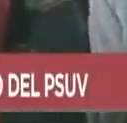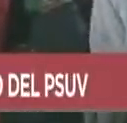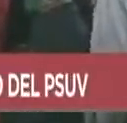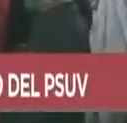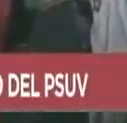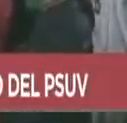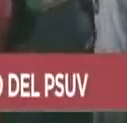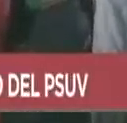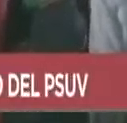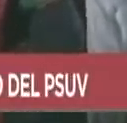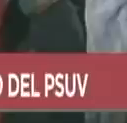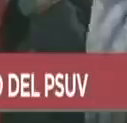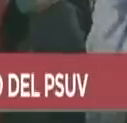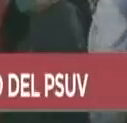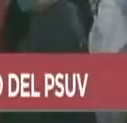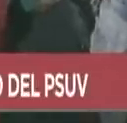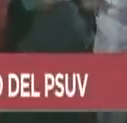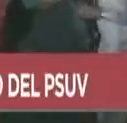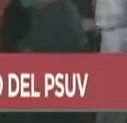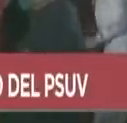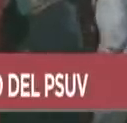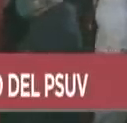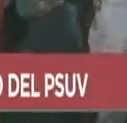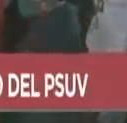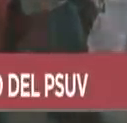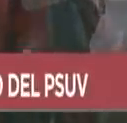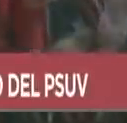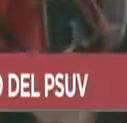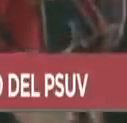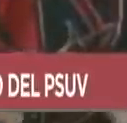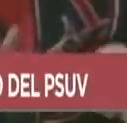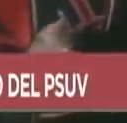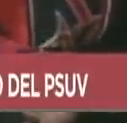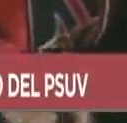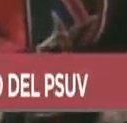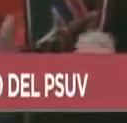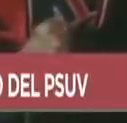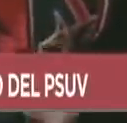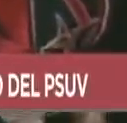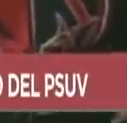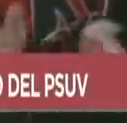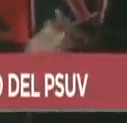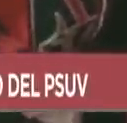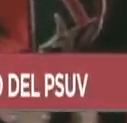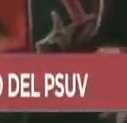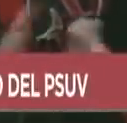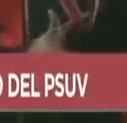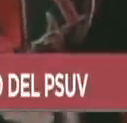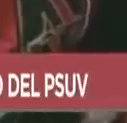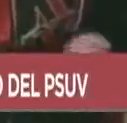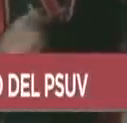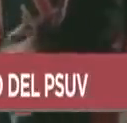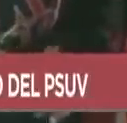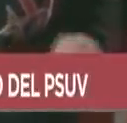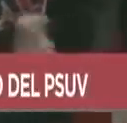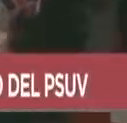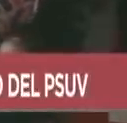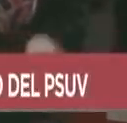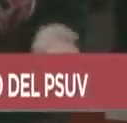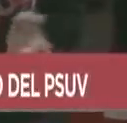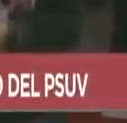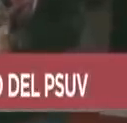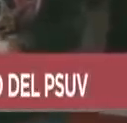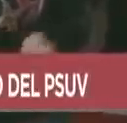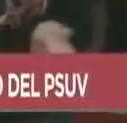reclamación. Se llama Esequibo y es parte de esta nación. En donde nace el sol de Venezuela. Esa vaina de nosotros, duélale a quien le